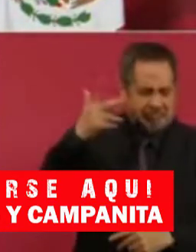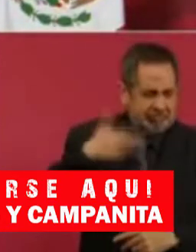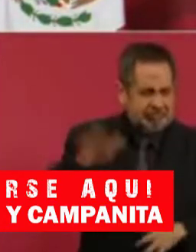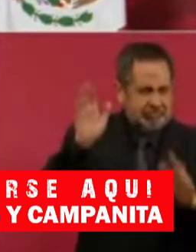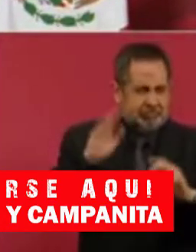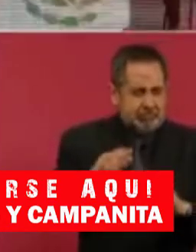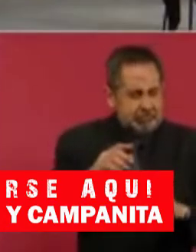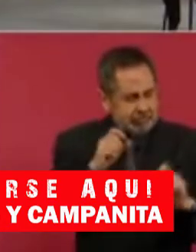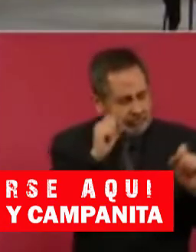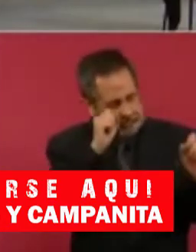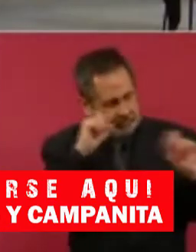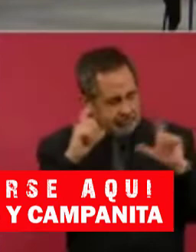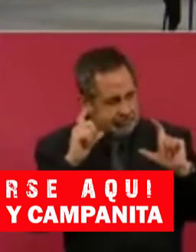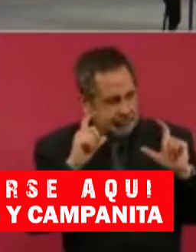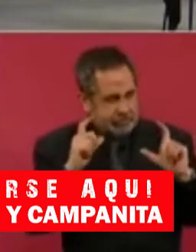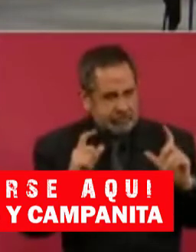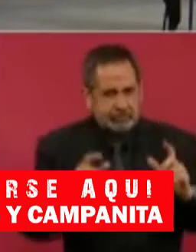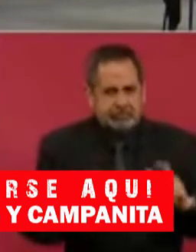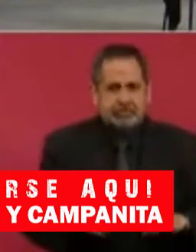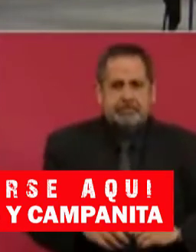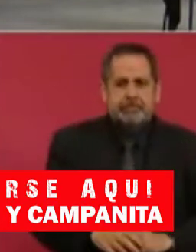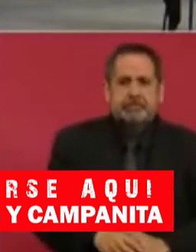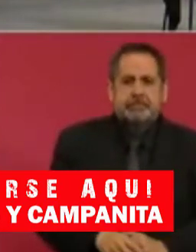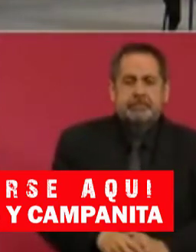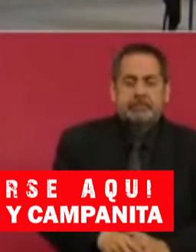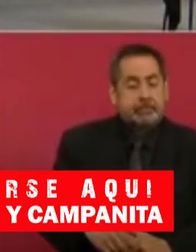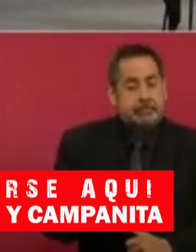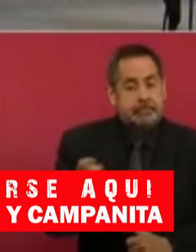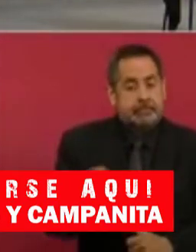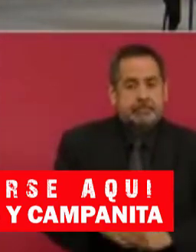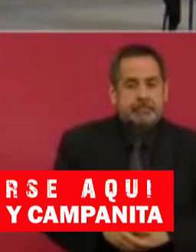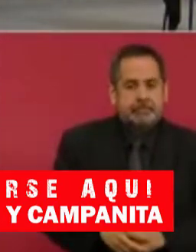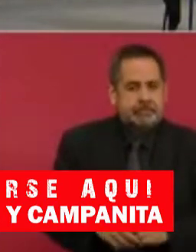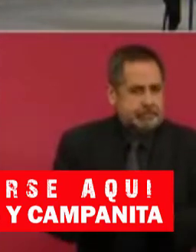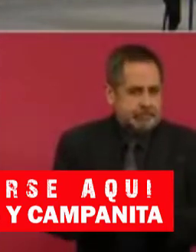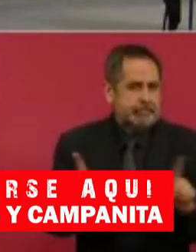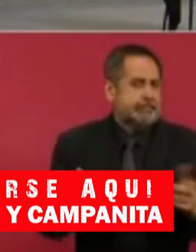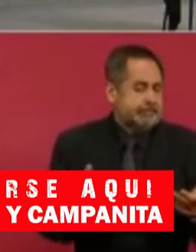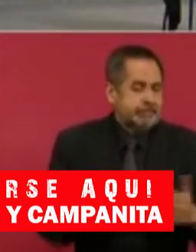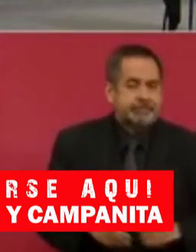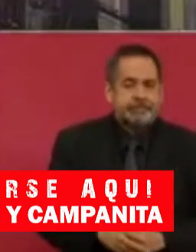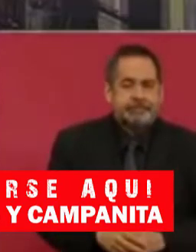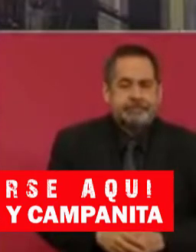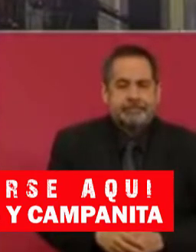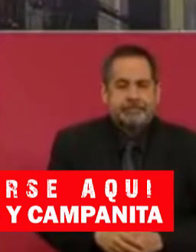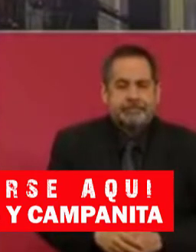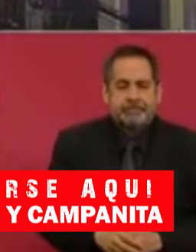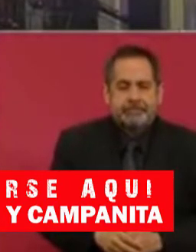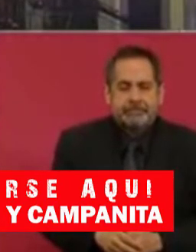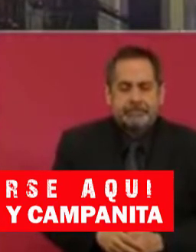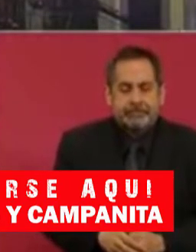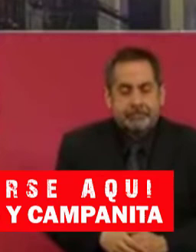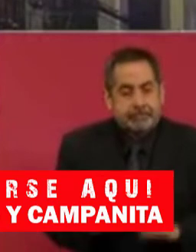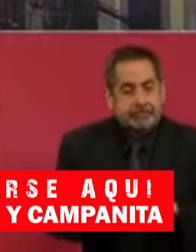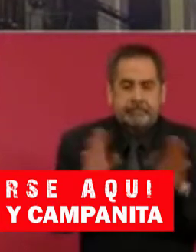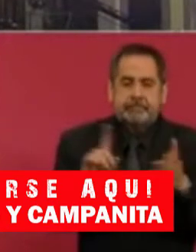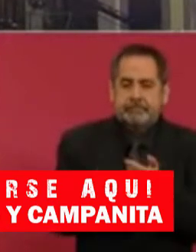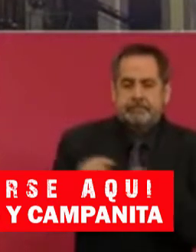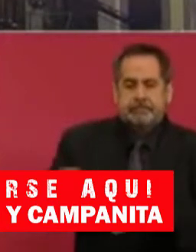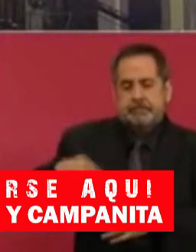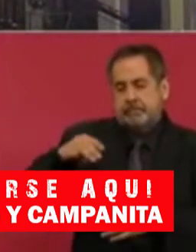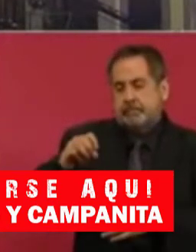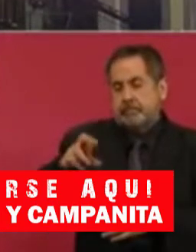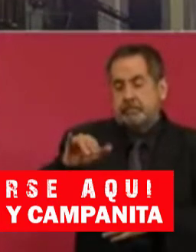No. Me quedé. Ya, esas son las diferencias. Claro, este señor